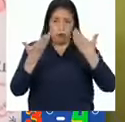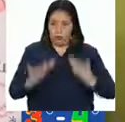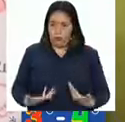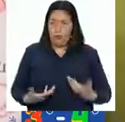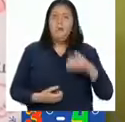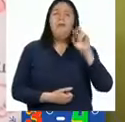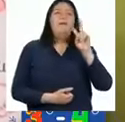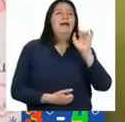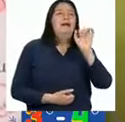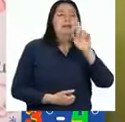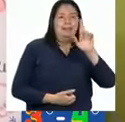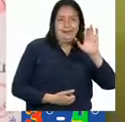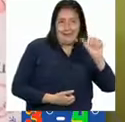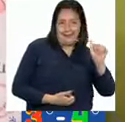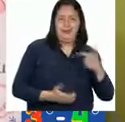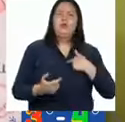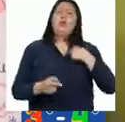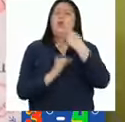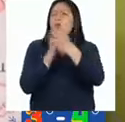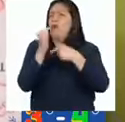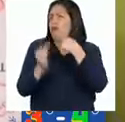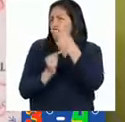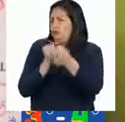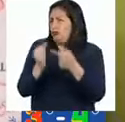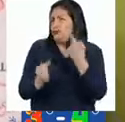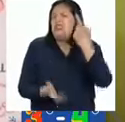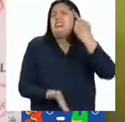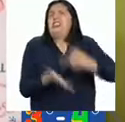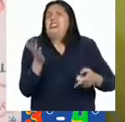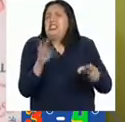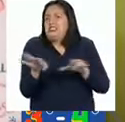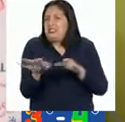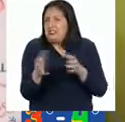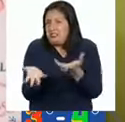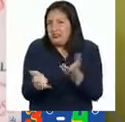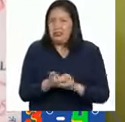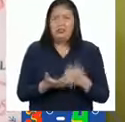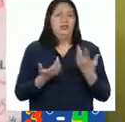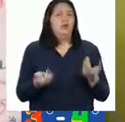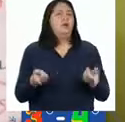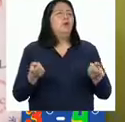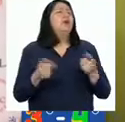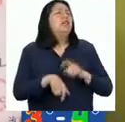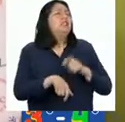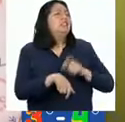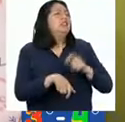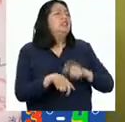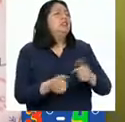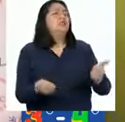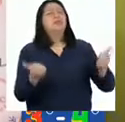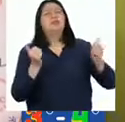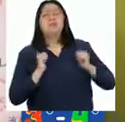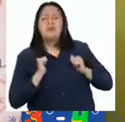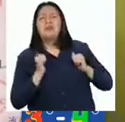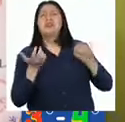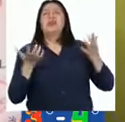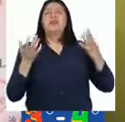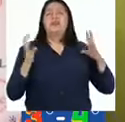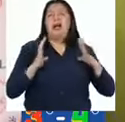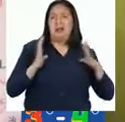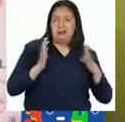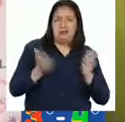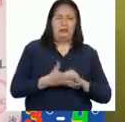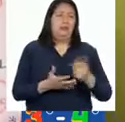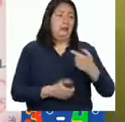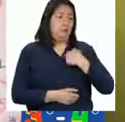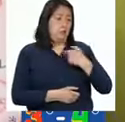soy Valeria y les contaré qué actividades he realizado durante estas vacaciones.